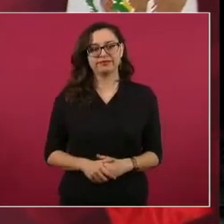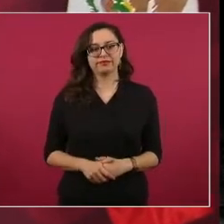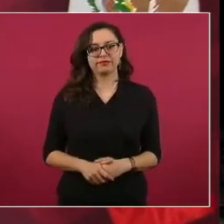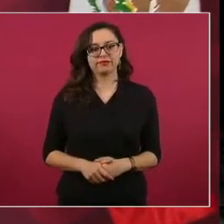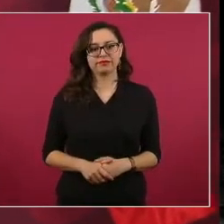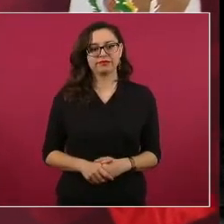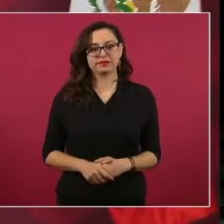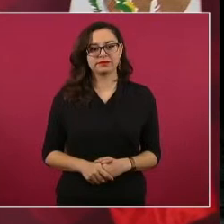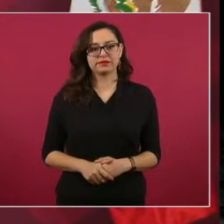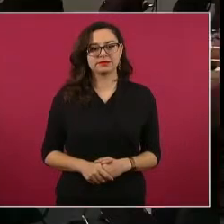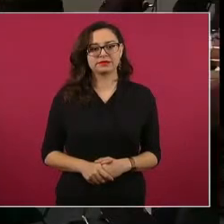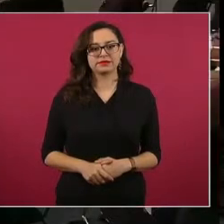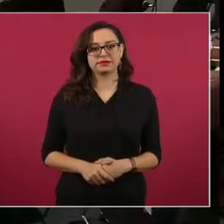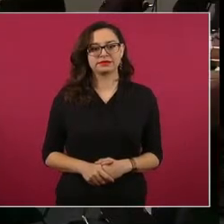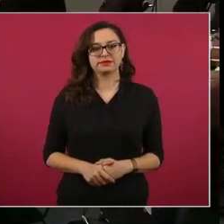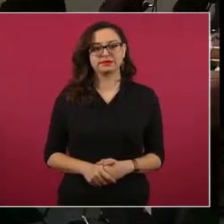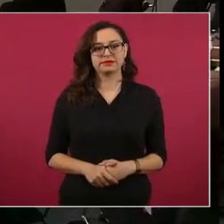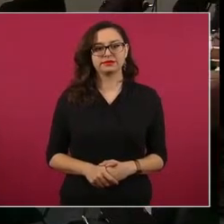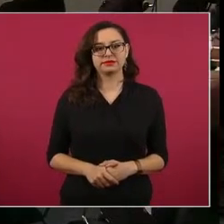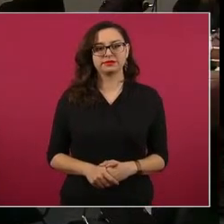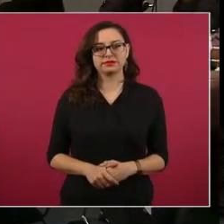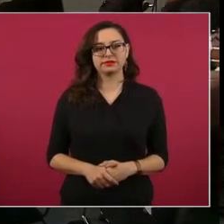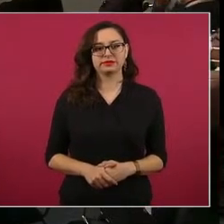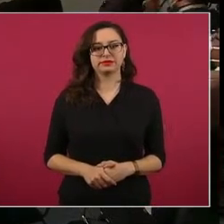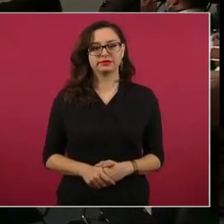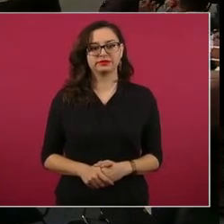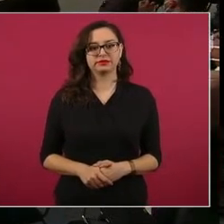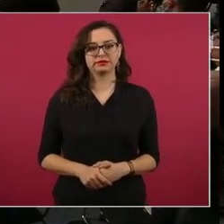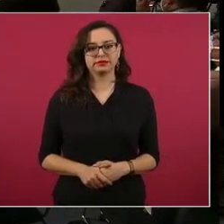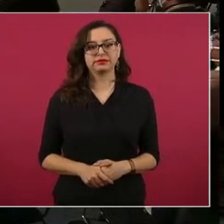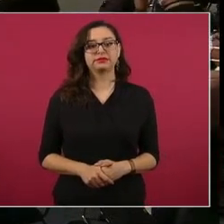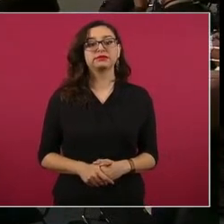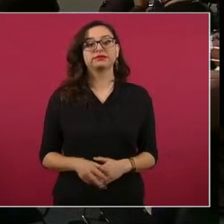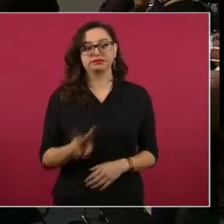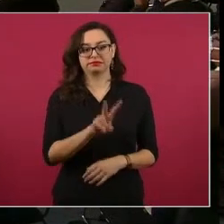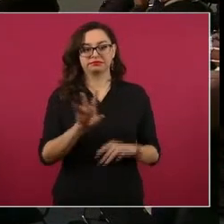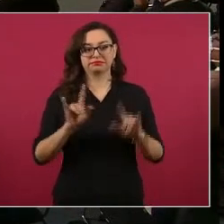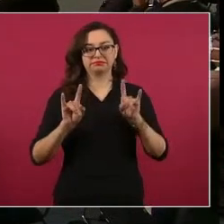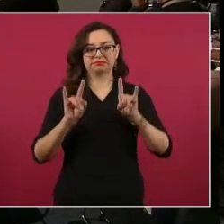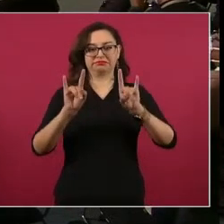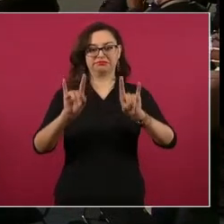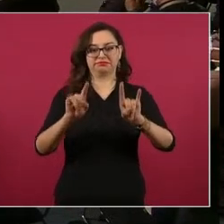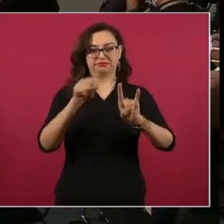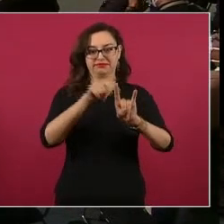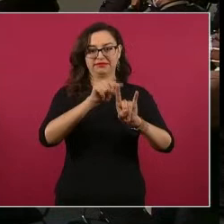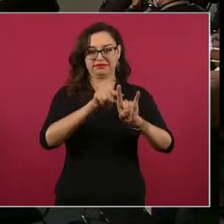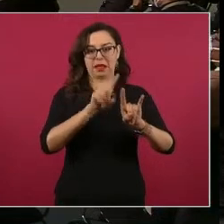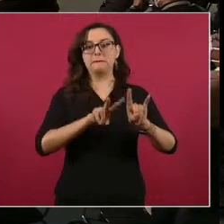muestra la otra la verdadera a esa acción